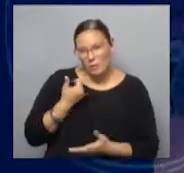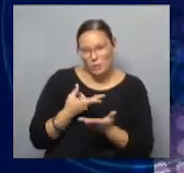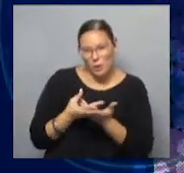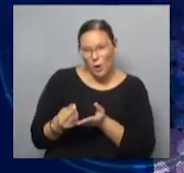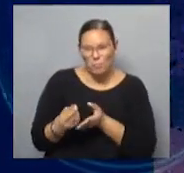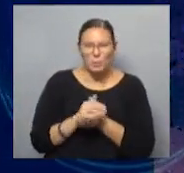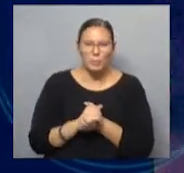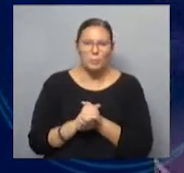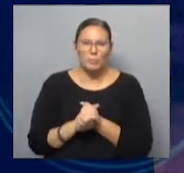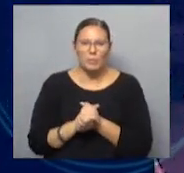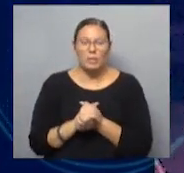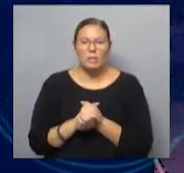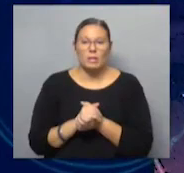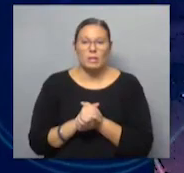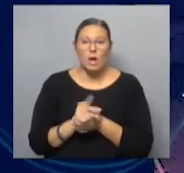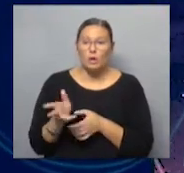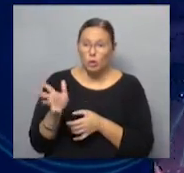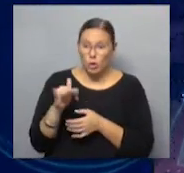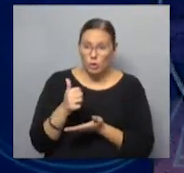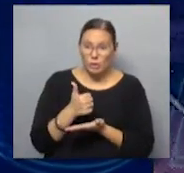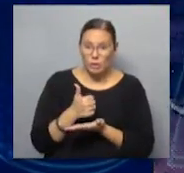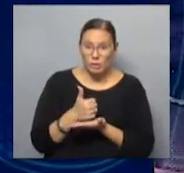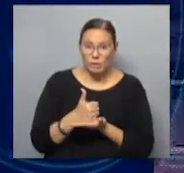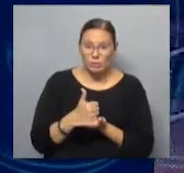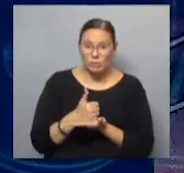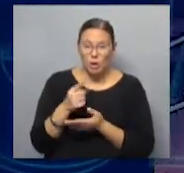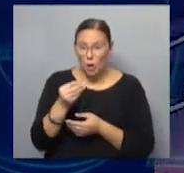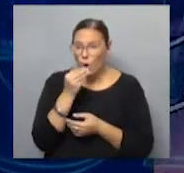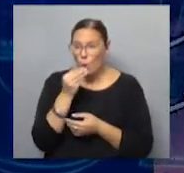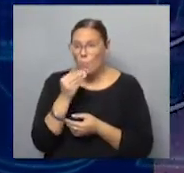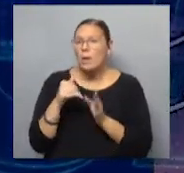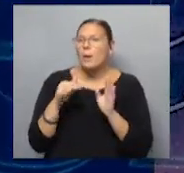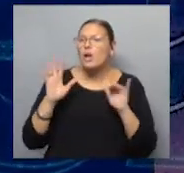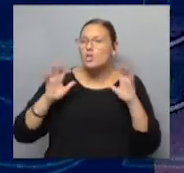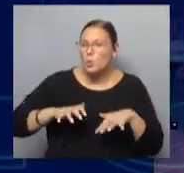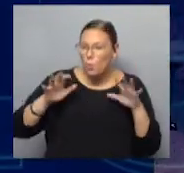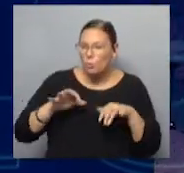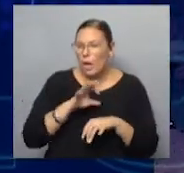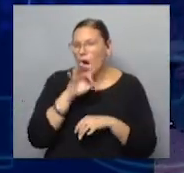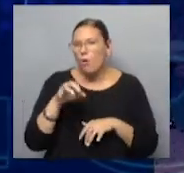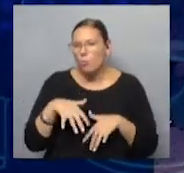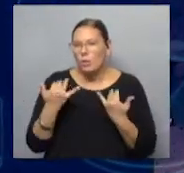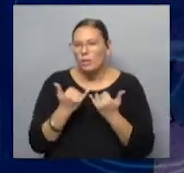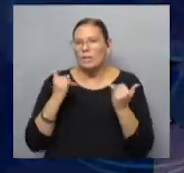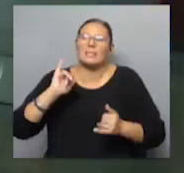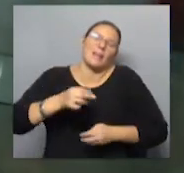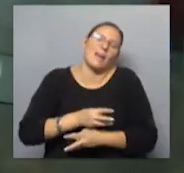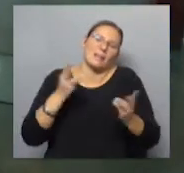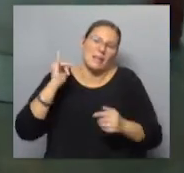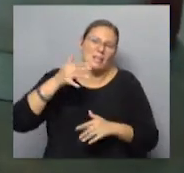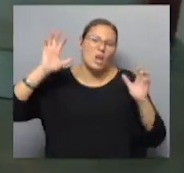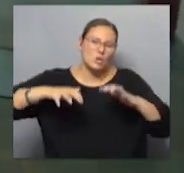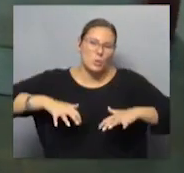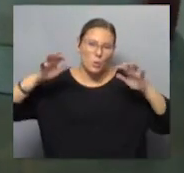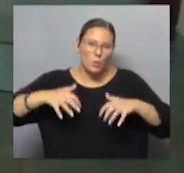siempre. Ahí está, están todos los días. ¿Sos de comer más cuando llueve o no? En general sí, más cuando llueve. Es